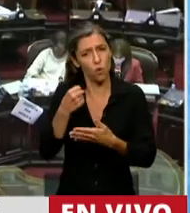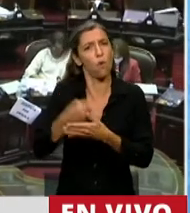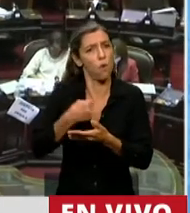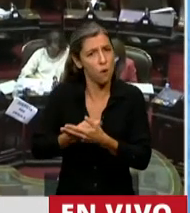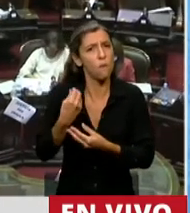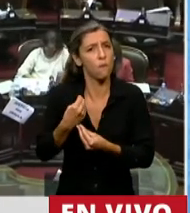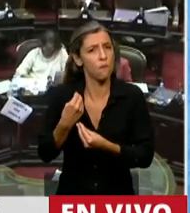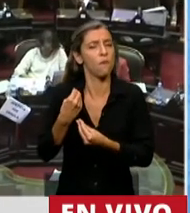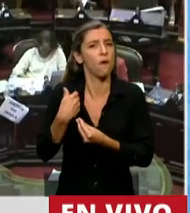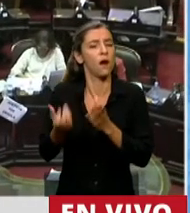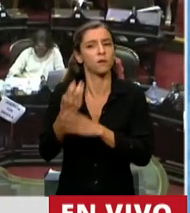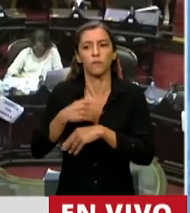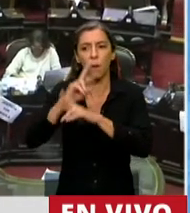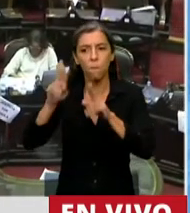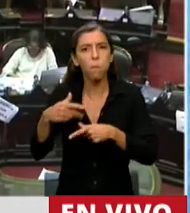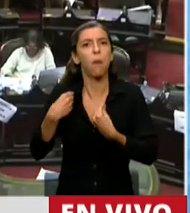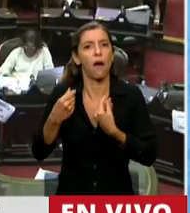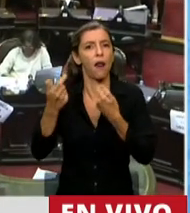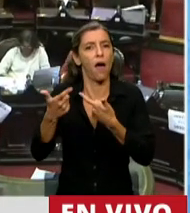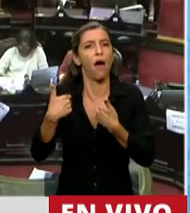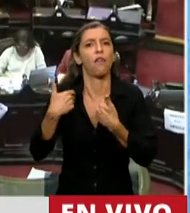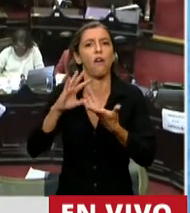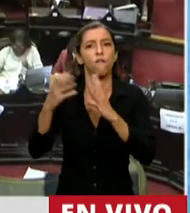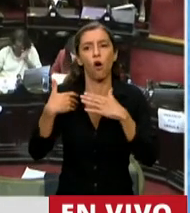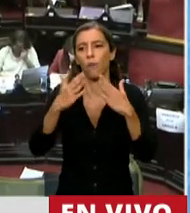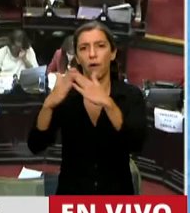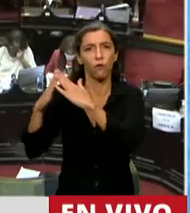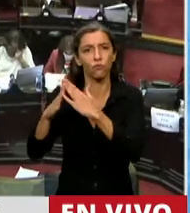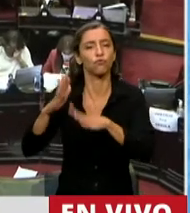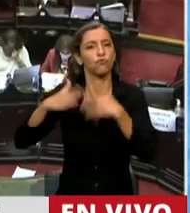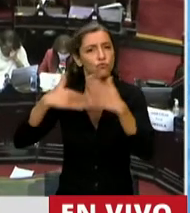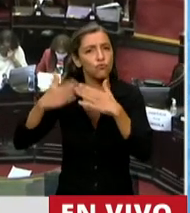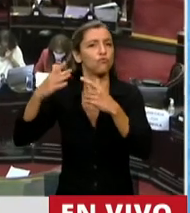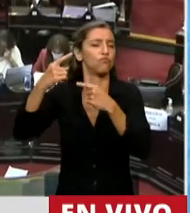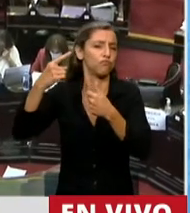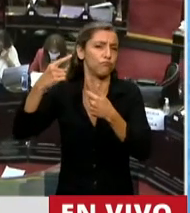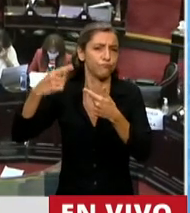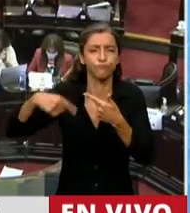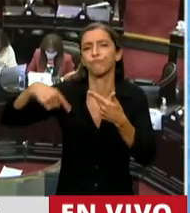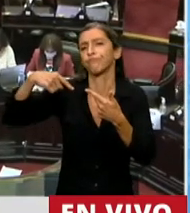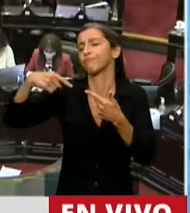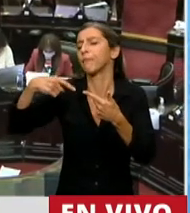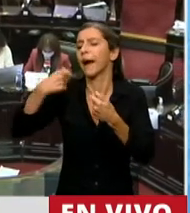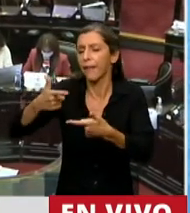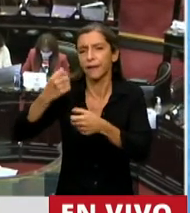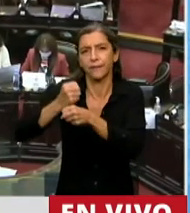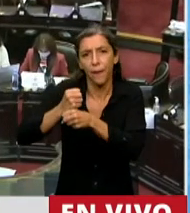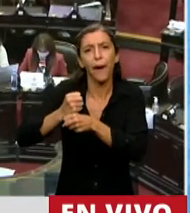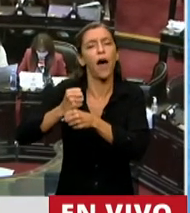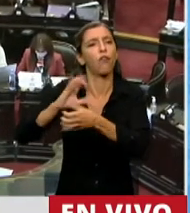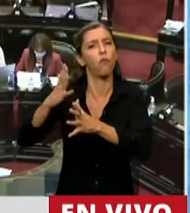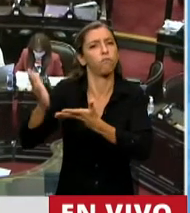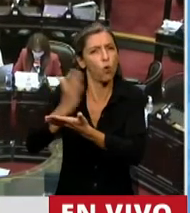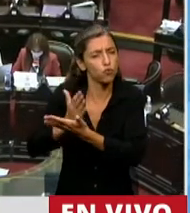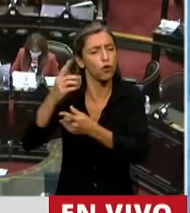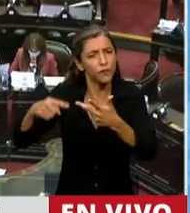plan de viviendas populares, de obra pública, que reactiva la economía, que dé trabajo genuino, que combata